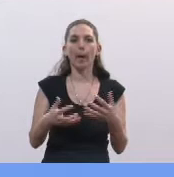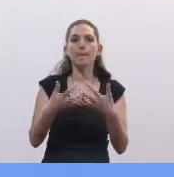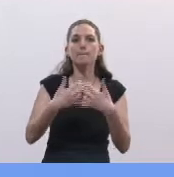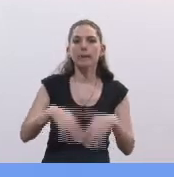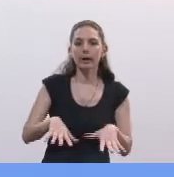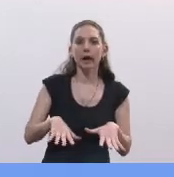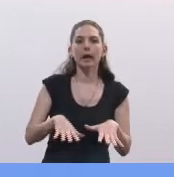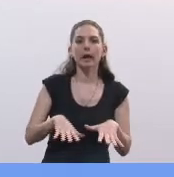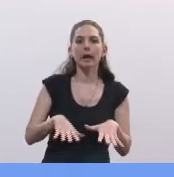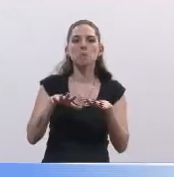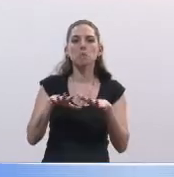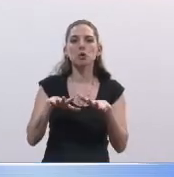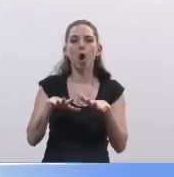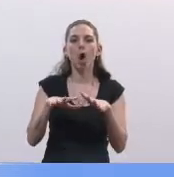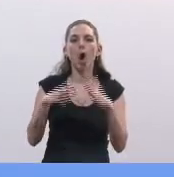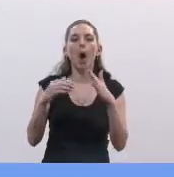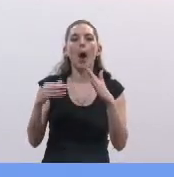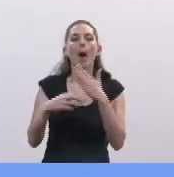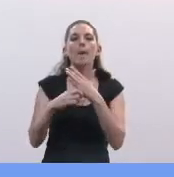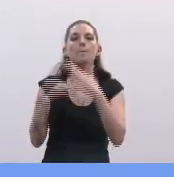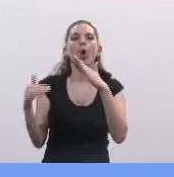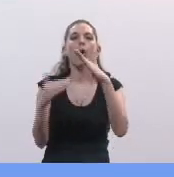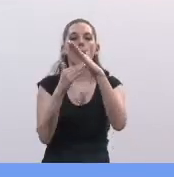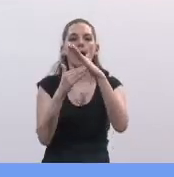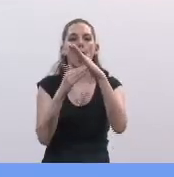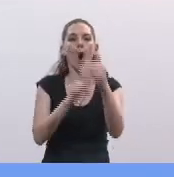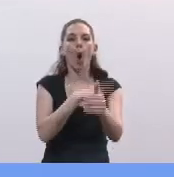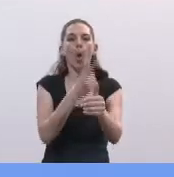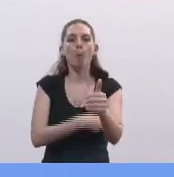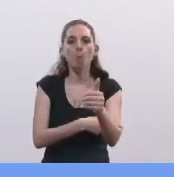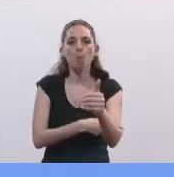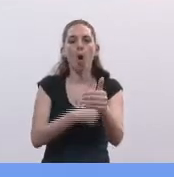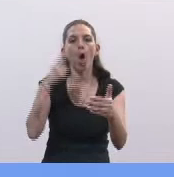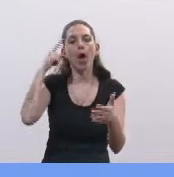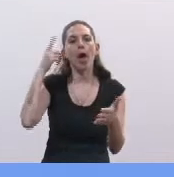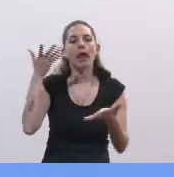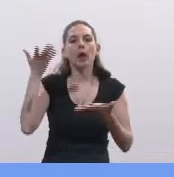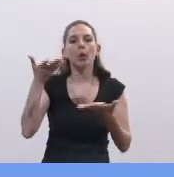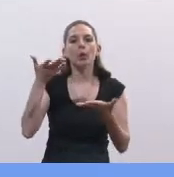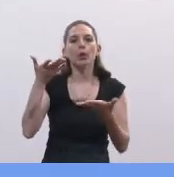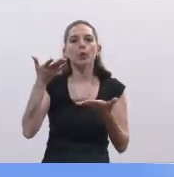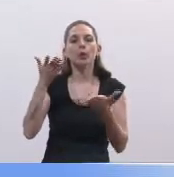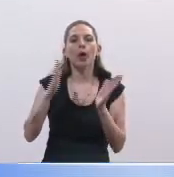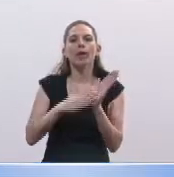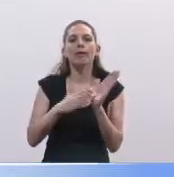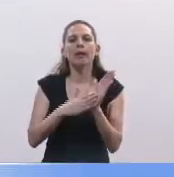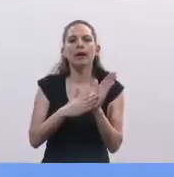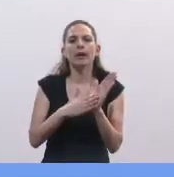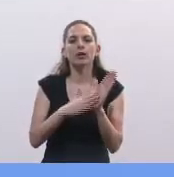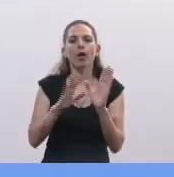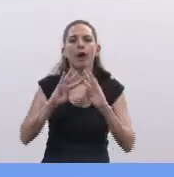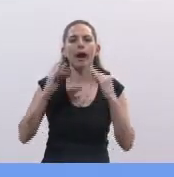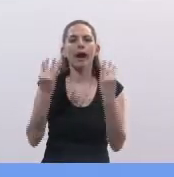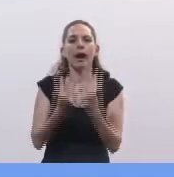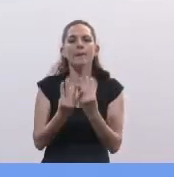mecanismo de remoción del procurador. El Poder Ejecutivo de la Nación, mediante decreto, o la Cámara de